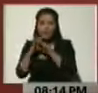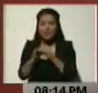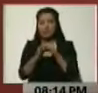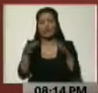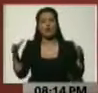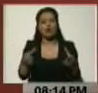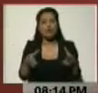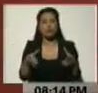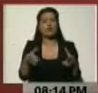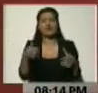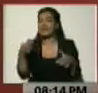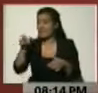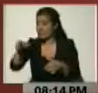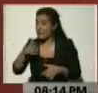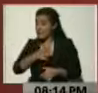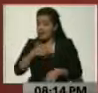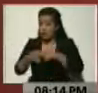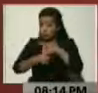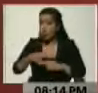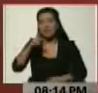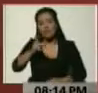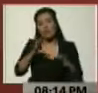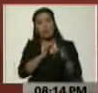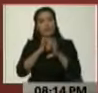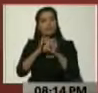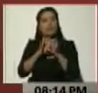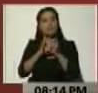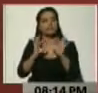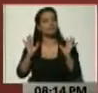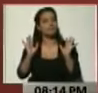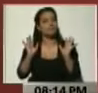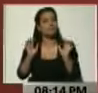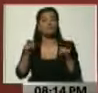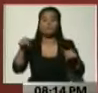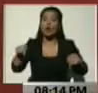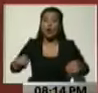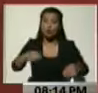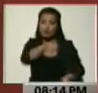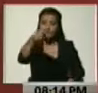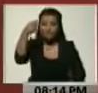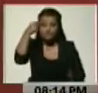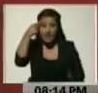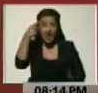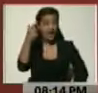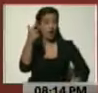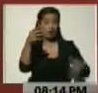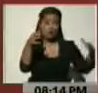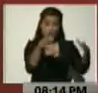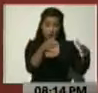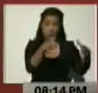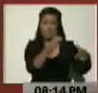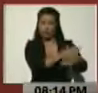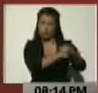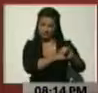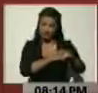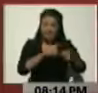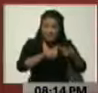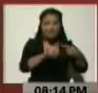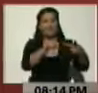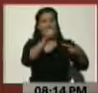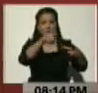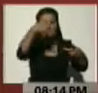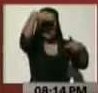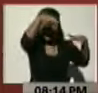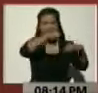Hoy, más que nunca, cuando la derecha y el imperialismo está atacando directamente a nuestro país, o